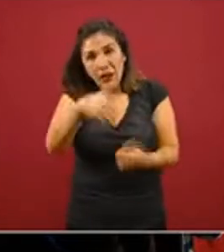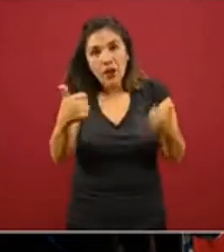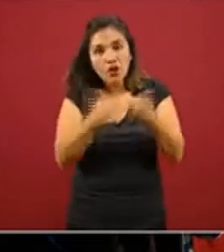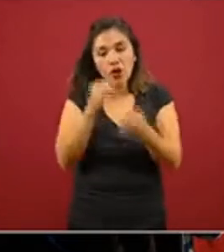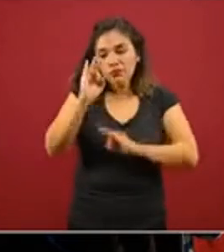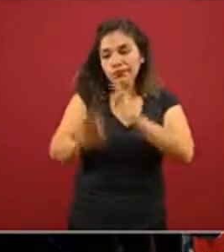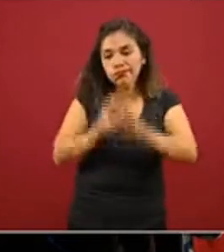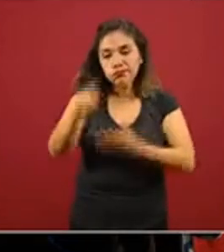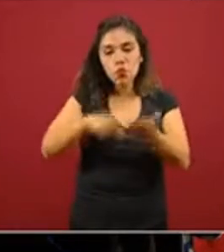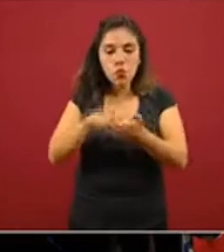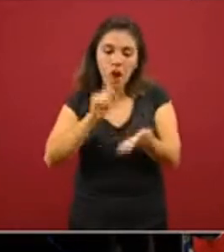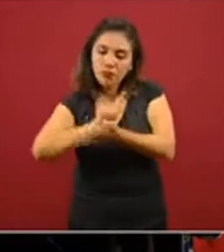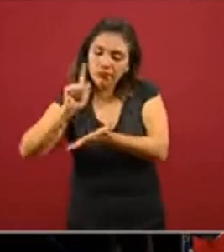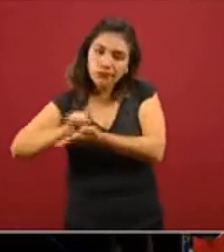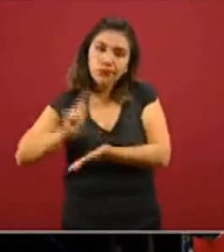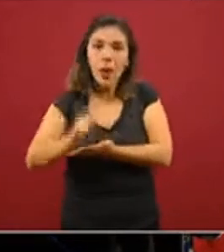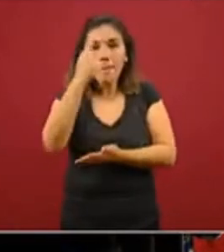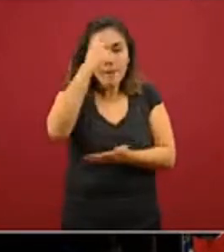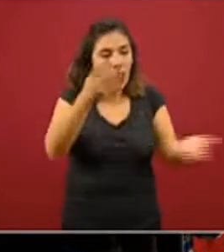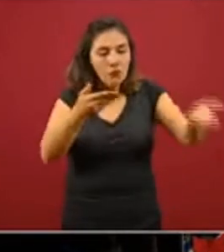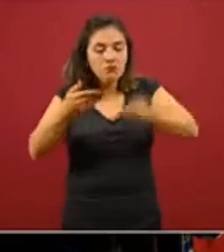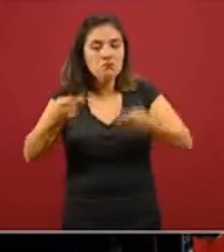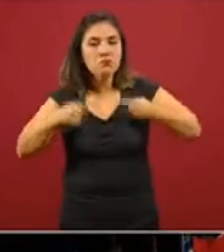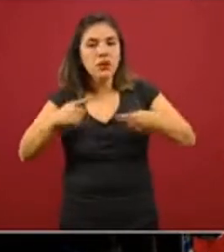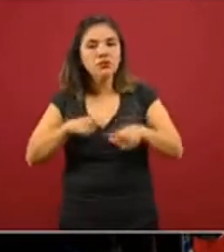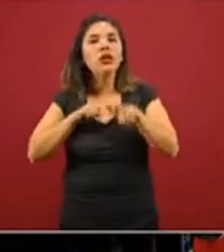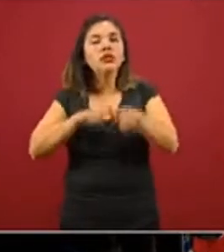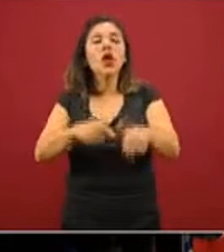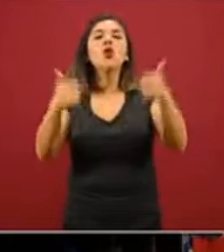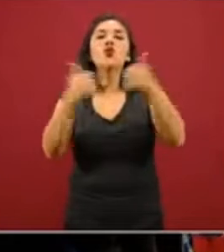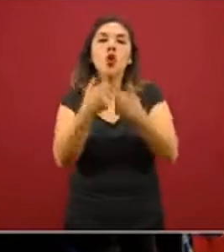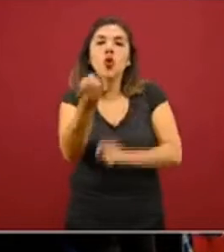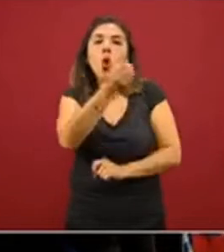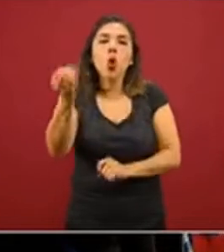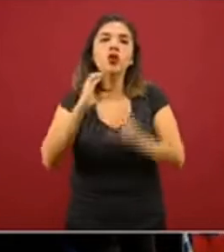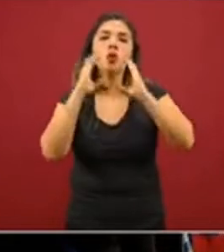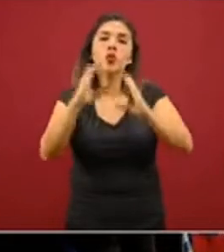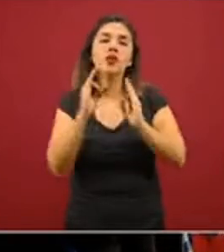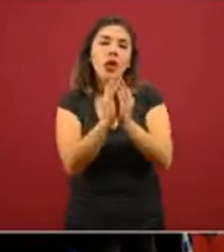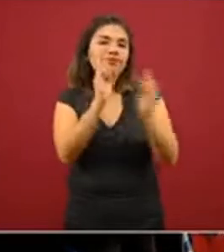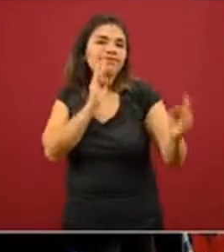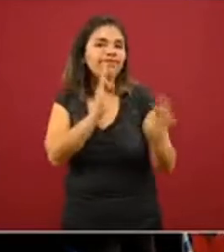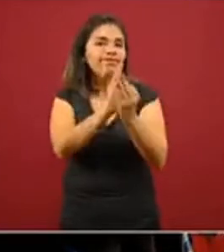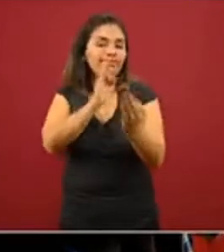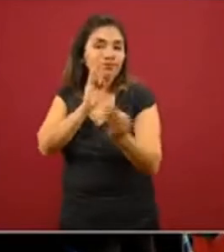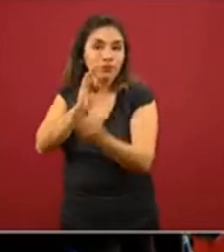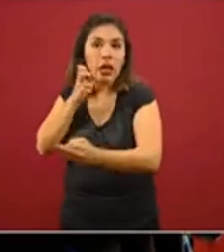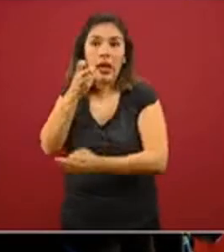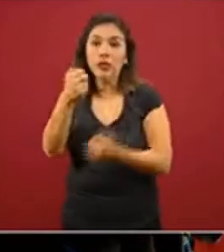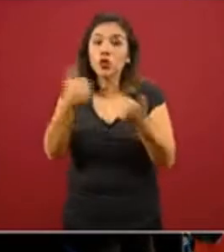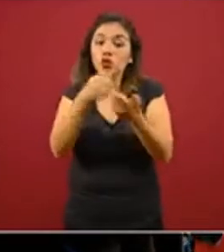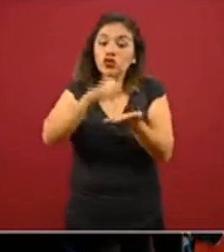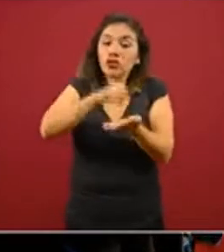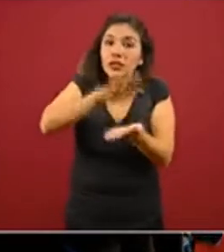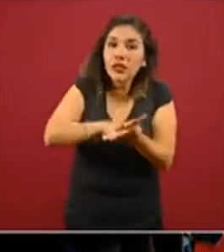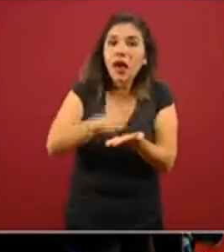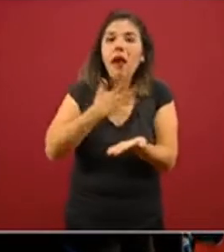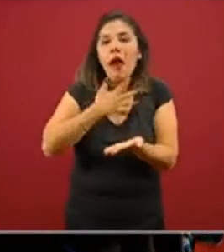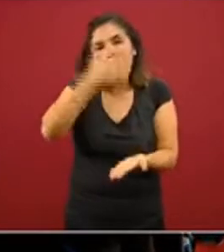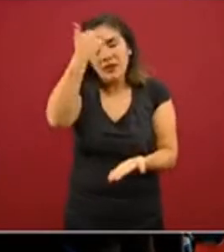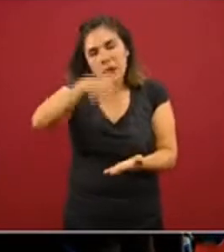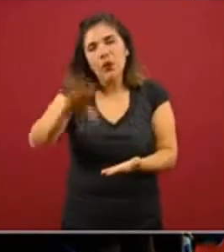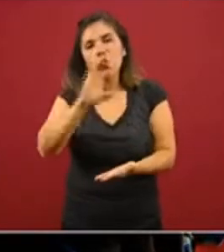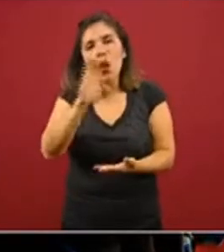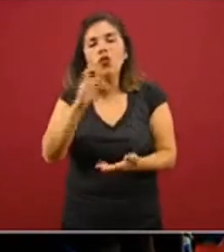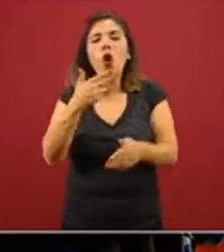adecuaciones correspondientes para poder guardar las medidas de sana distancia. De ahí la importancia que puedan agendarse para poder tener